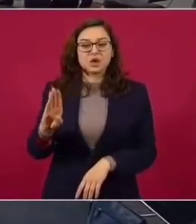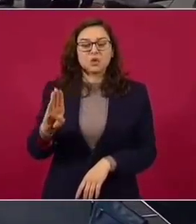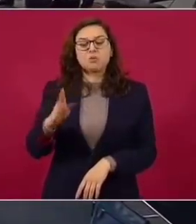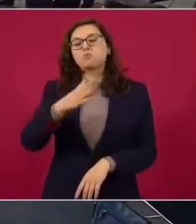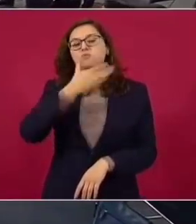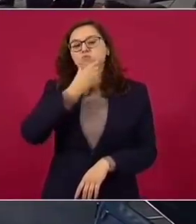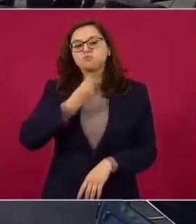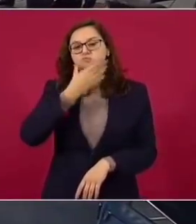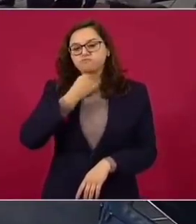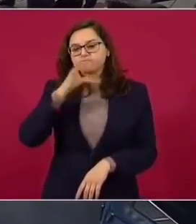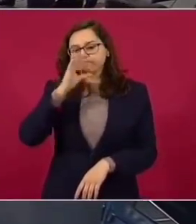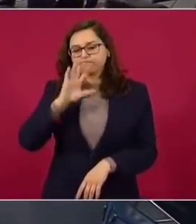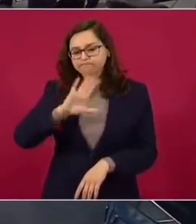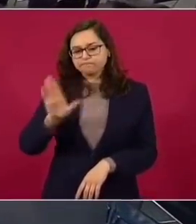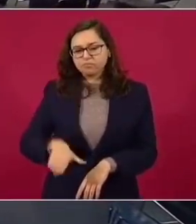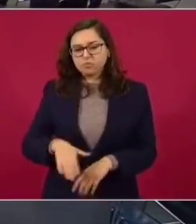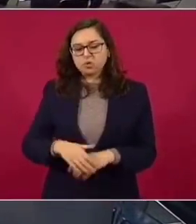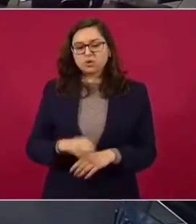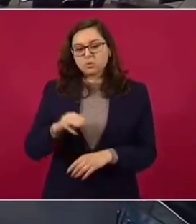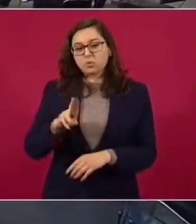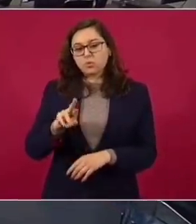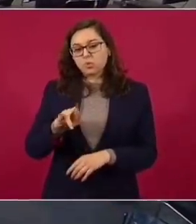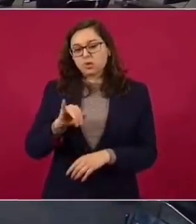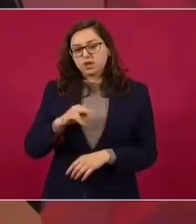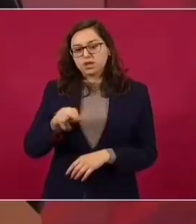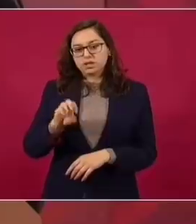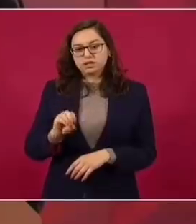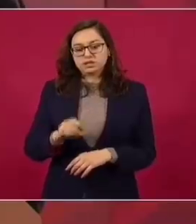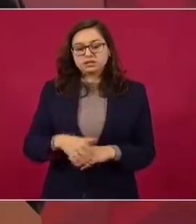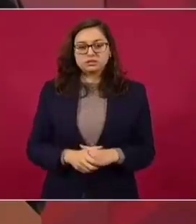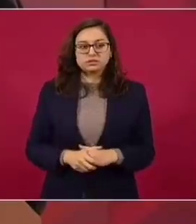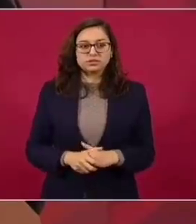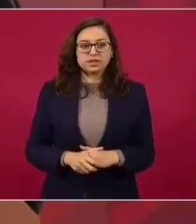que en paz descanse, Murillo. Lo tengo que decir porque